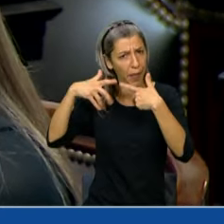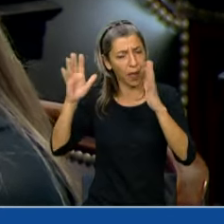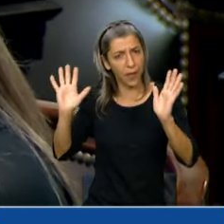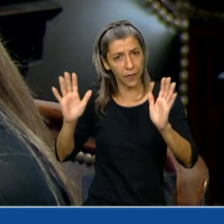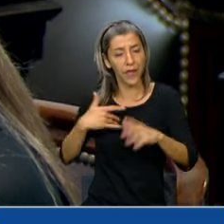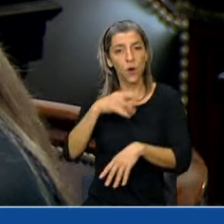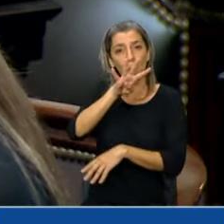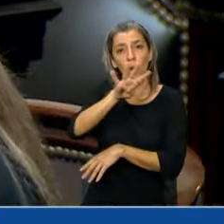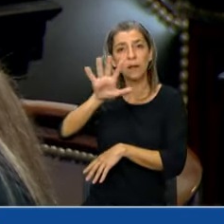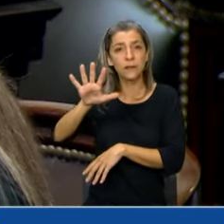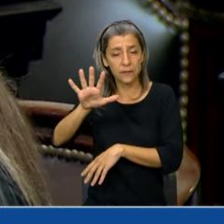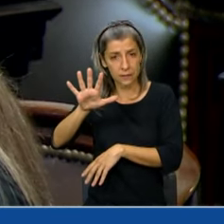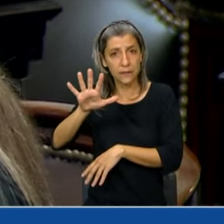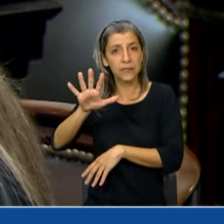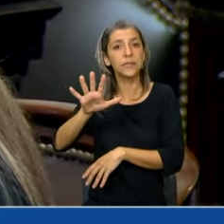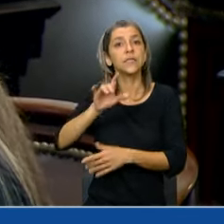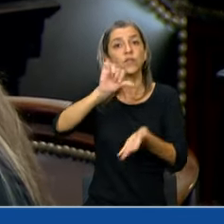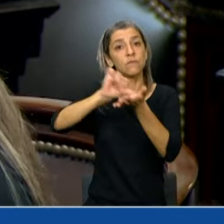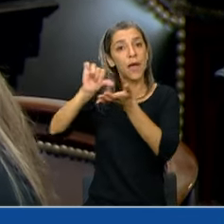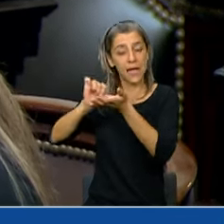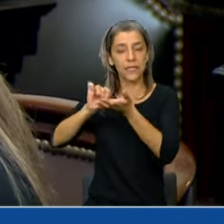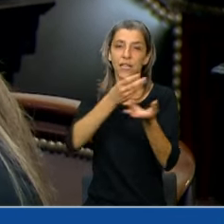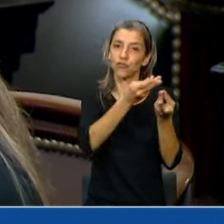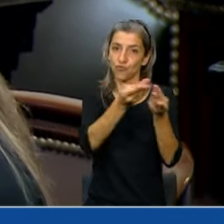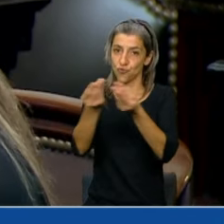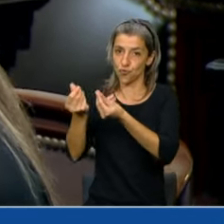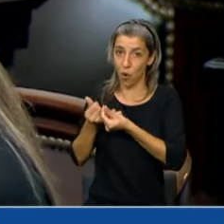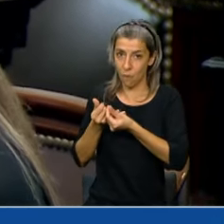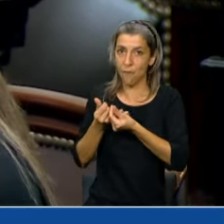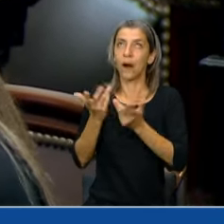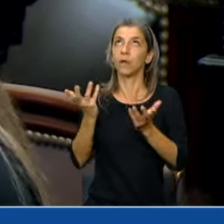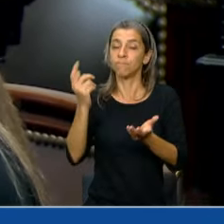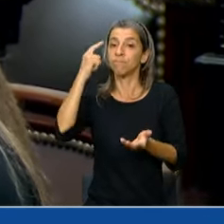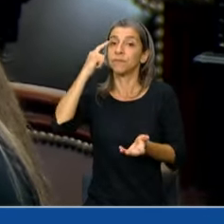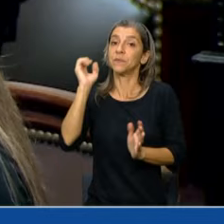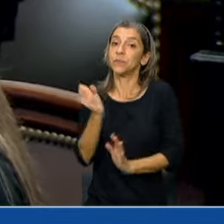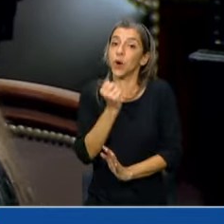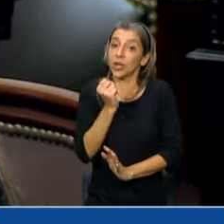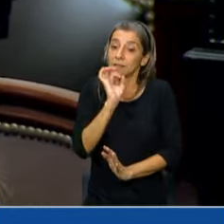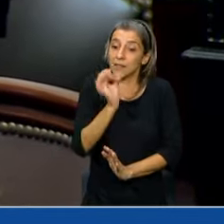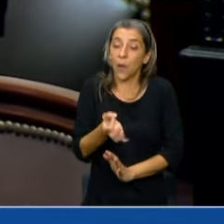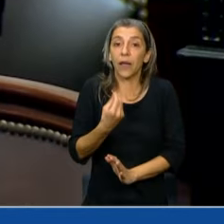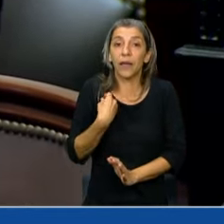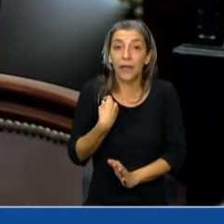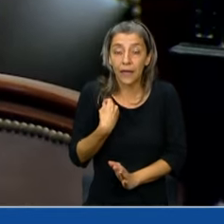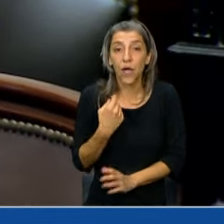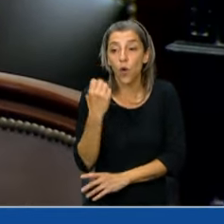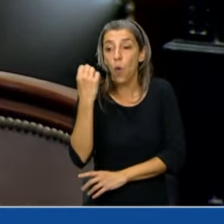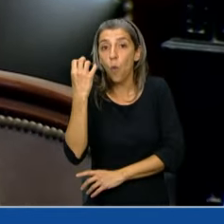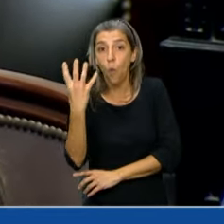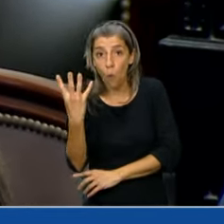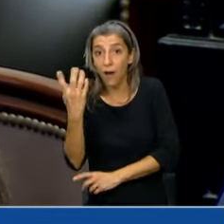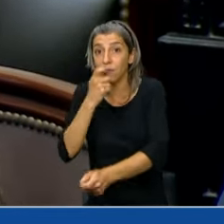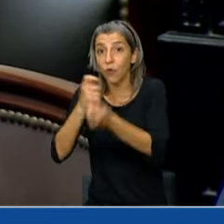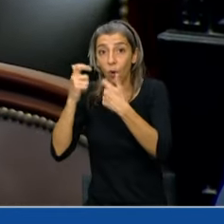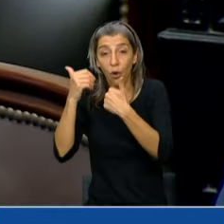45 países importadores y creo que también es interesante tener como dato que cuatro exportadores